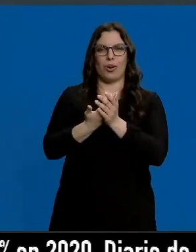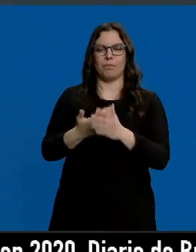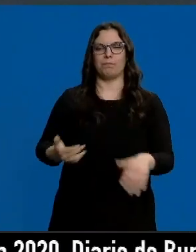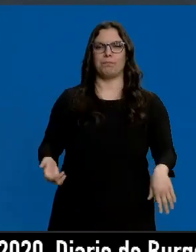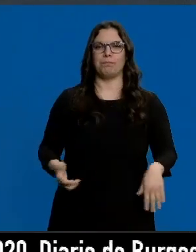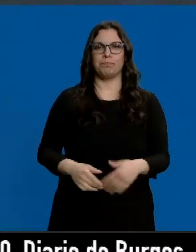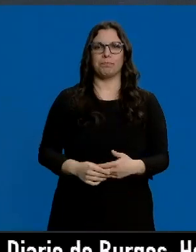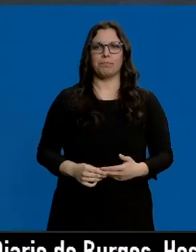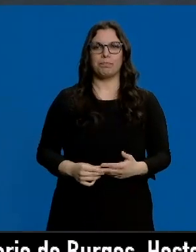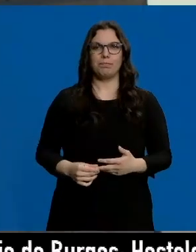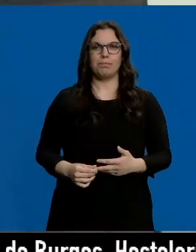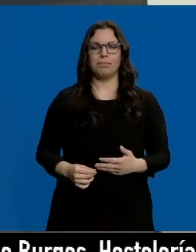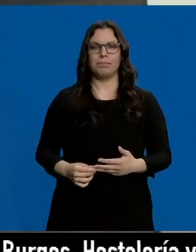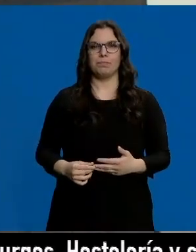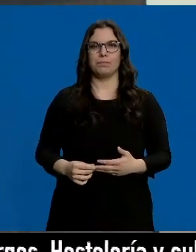COVID.